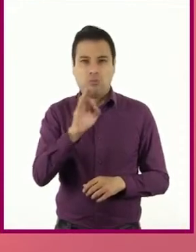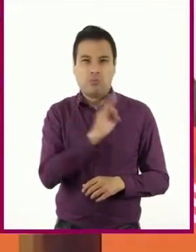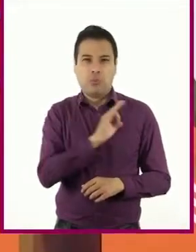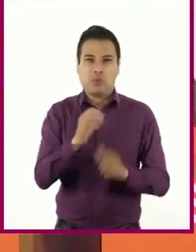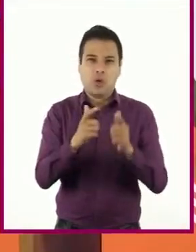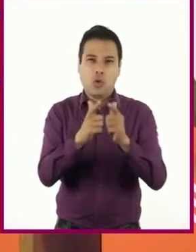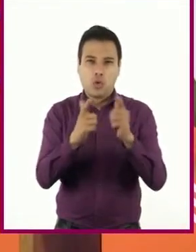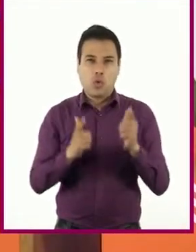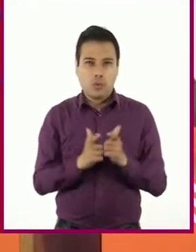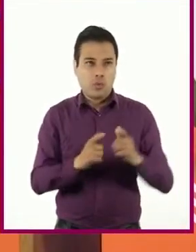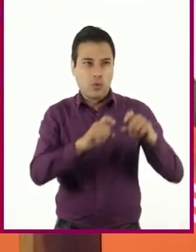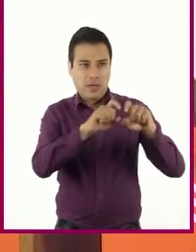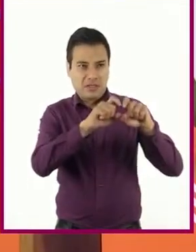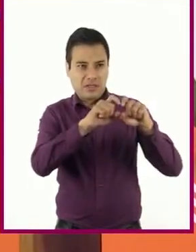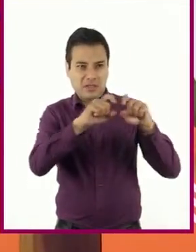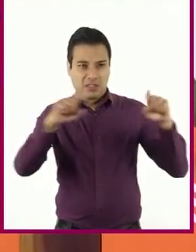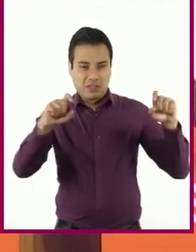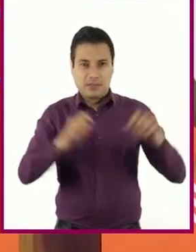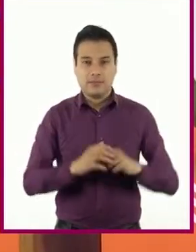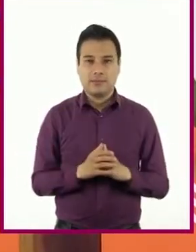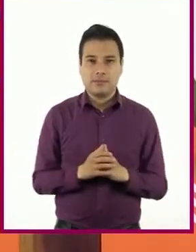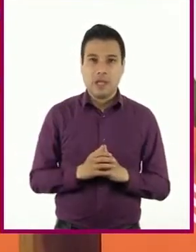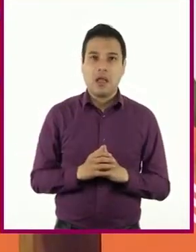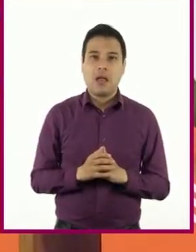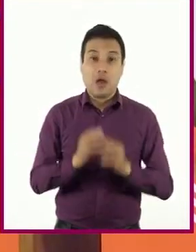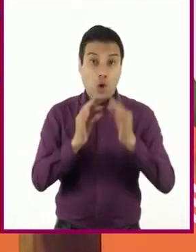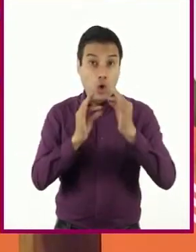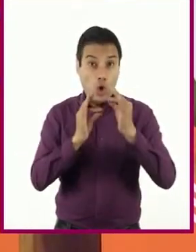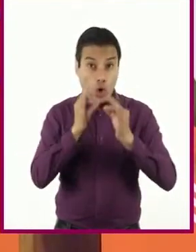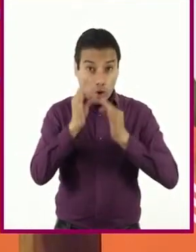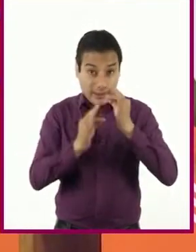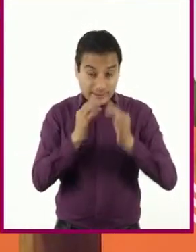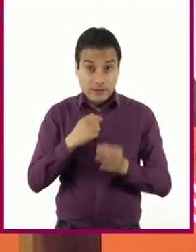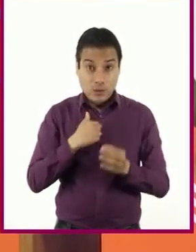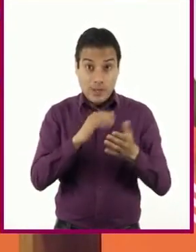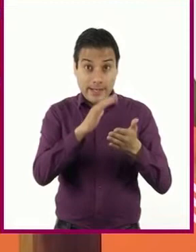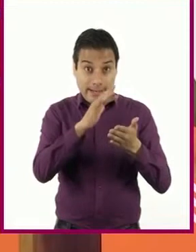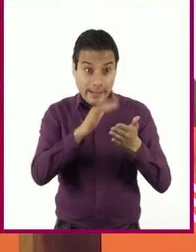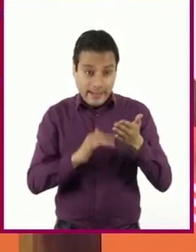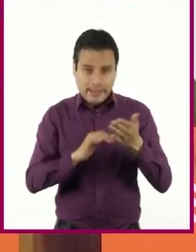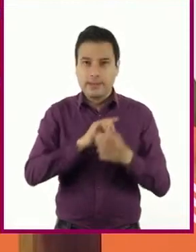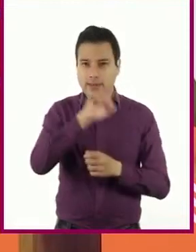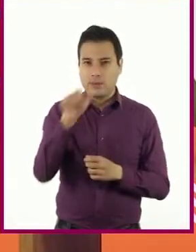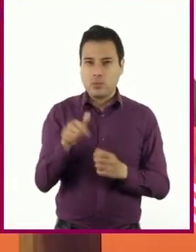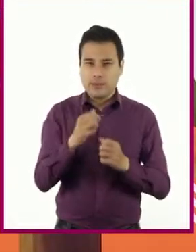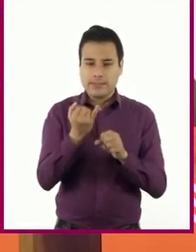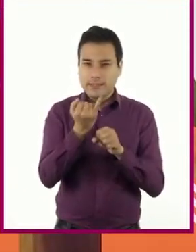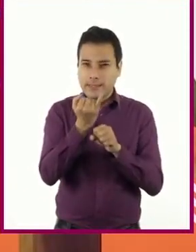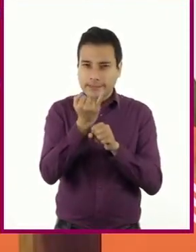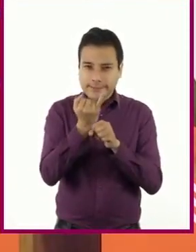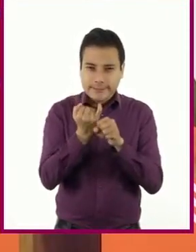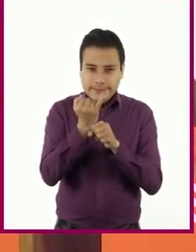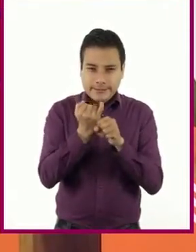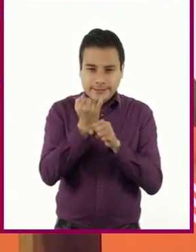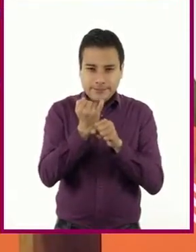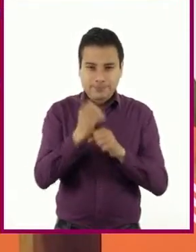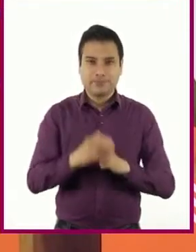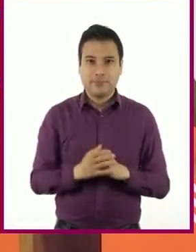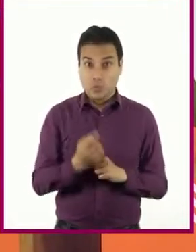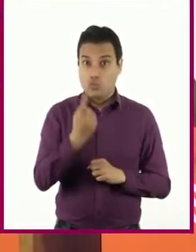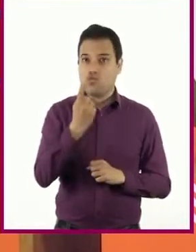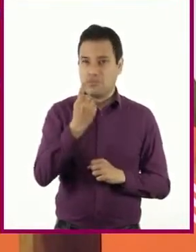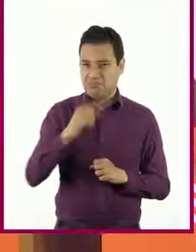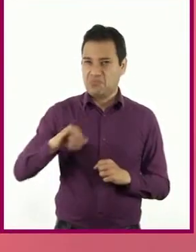grupos. Pues después de haber leído la noticia que les conté, me puse a buscar más información al respecto y encontré una nota